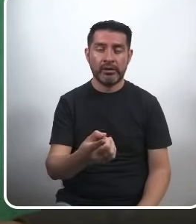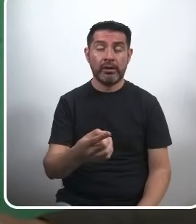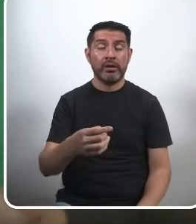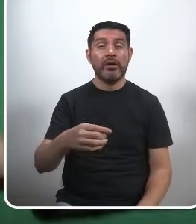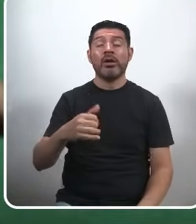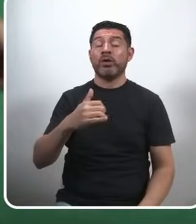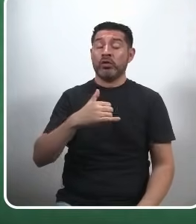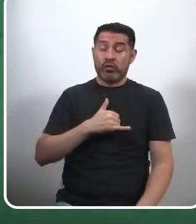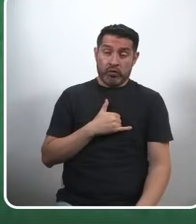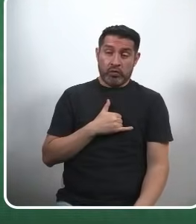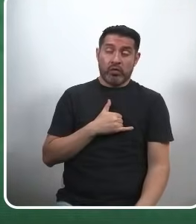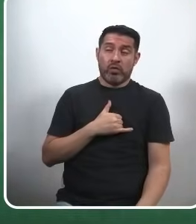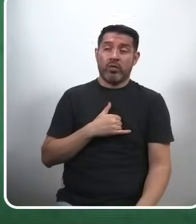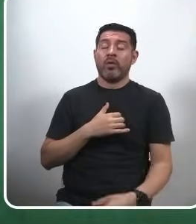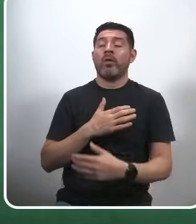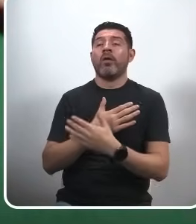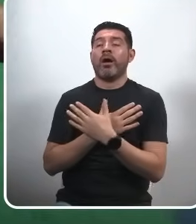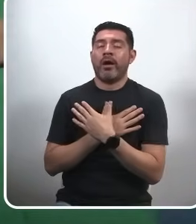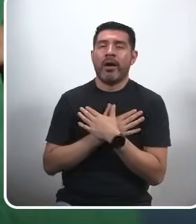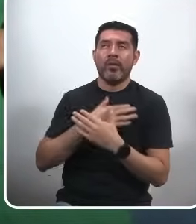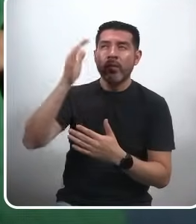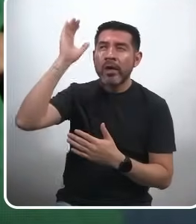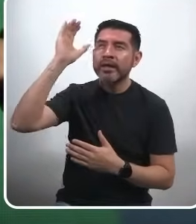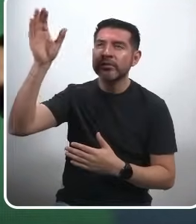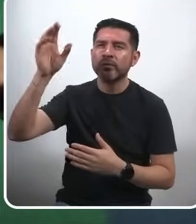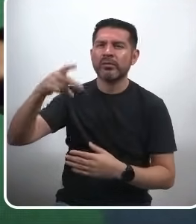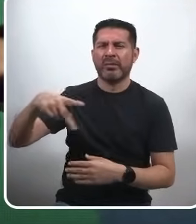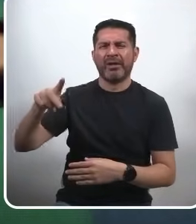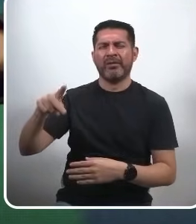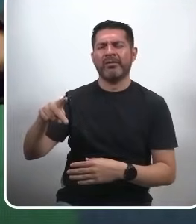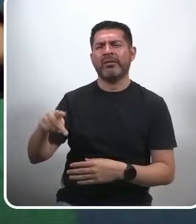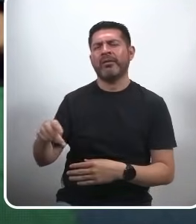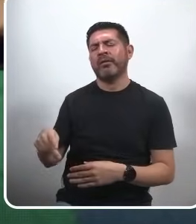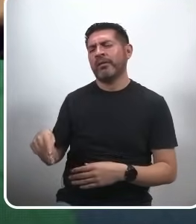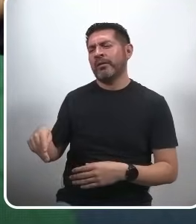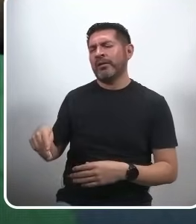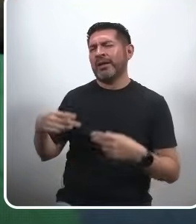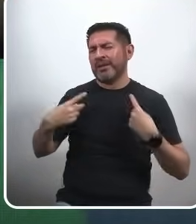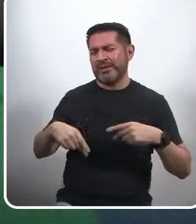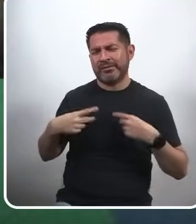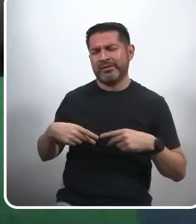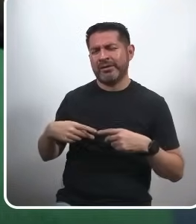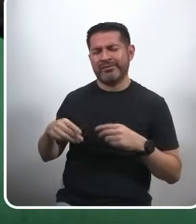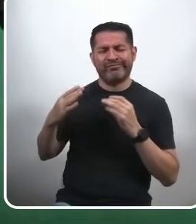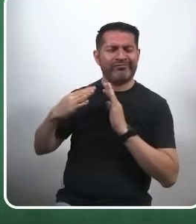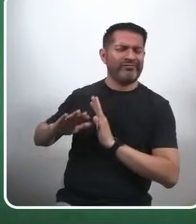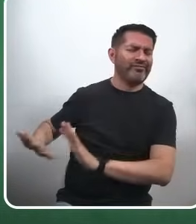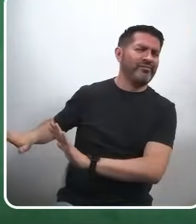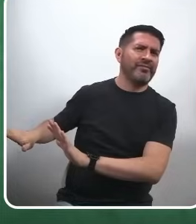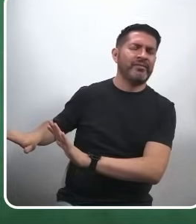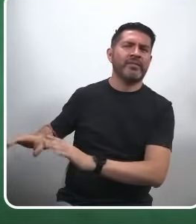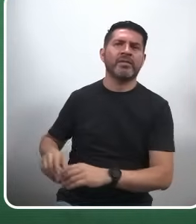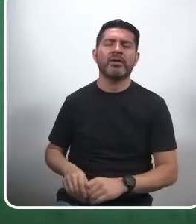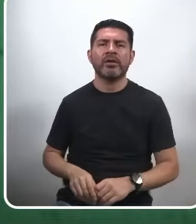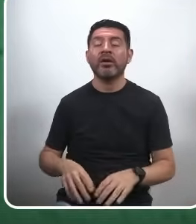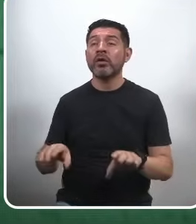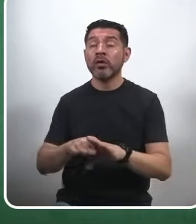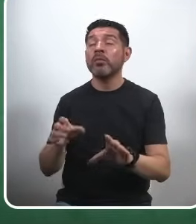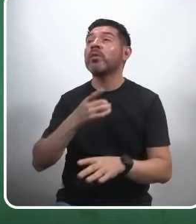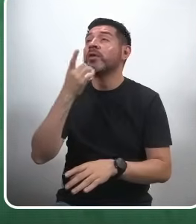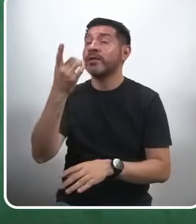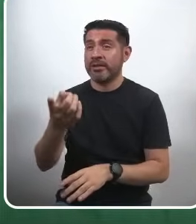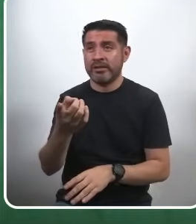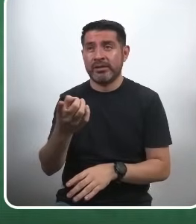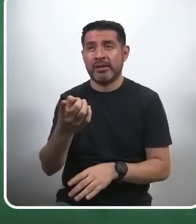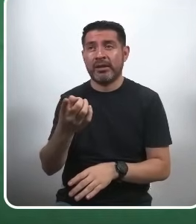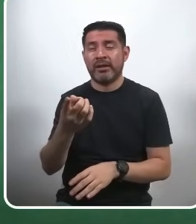gente. No amas a Cristo. Porque dice primera epístola de Juan: ¿cómo dices amar a Dios que no lo ves,